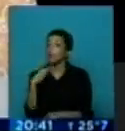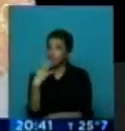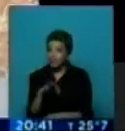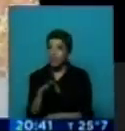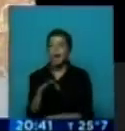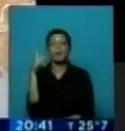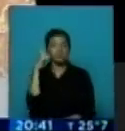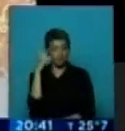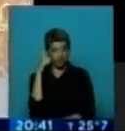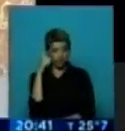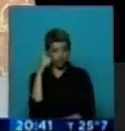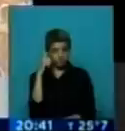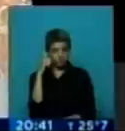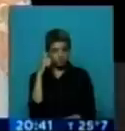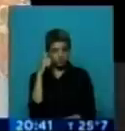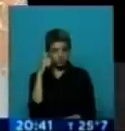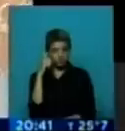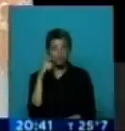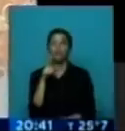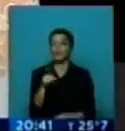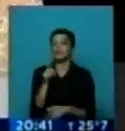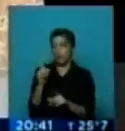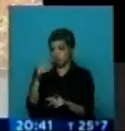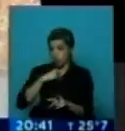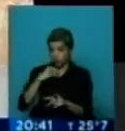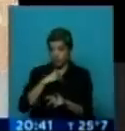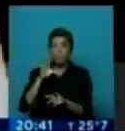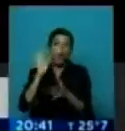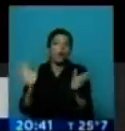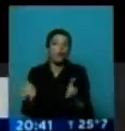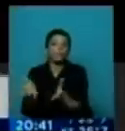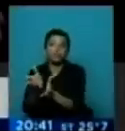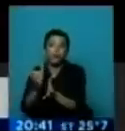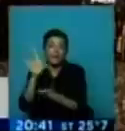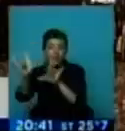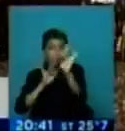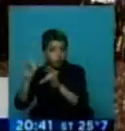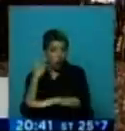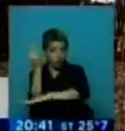a hacerse cargo de haber ejercitado esa voluntad popular.